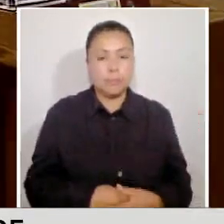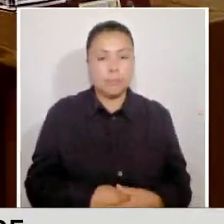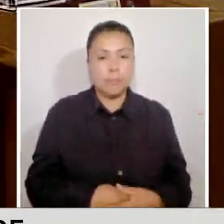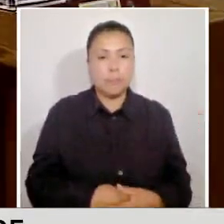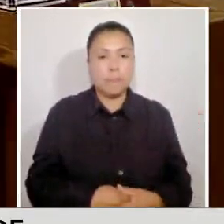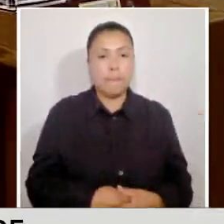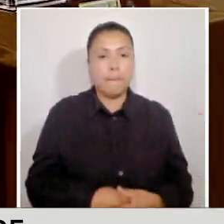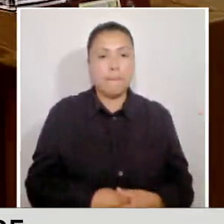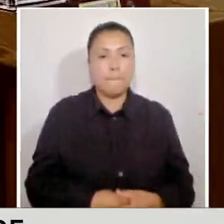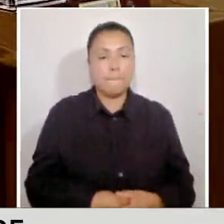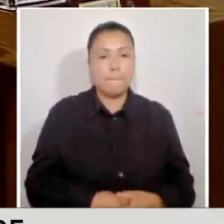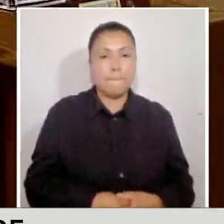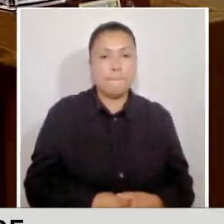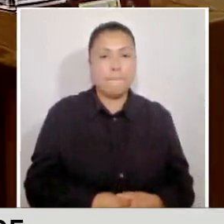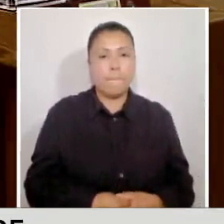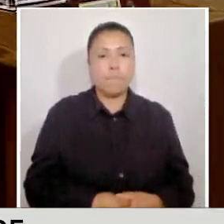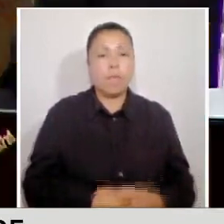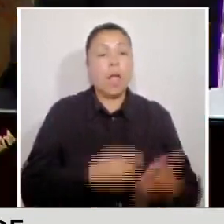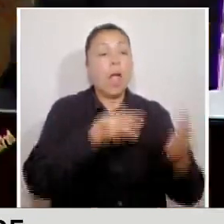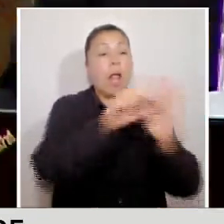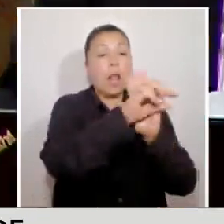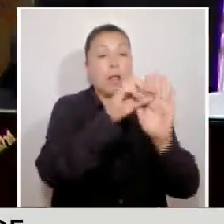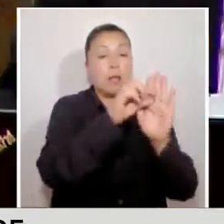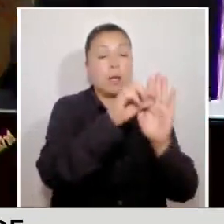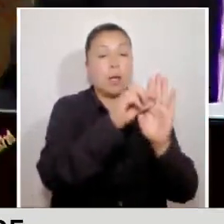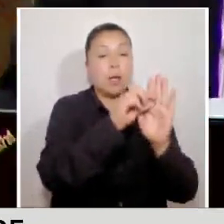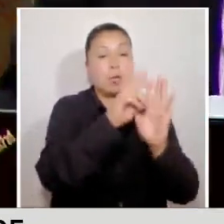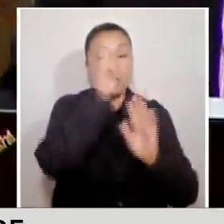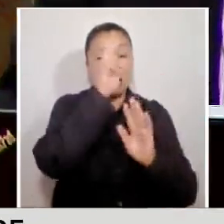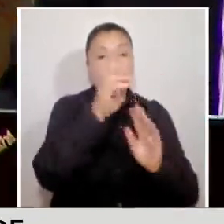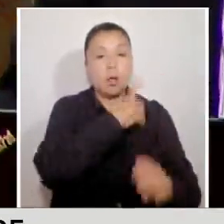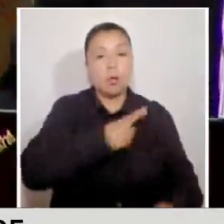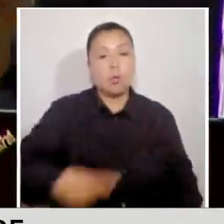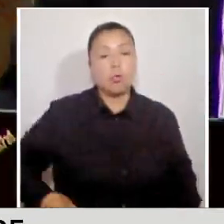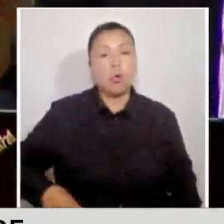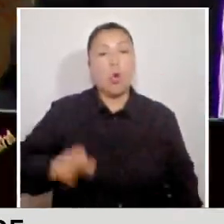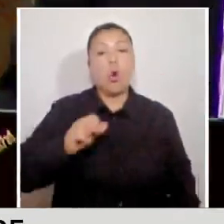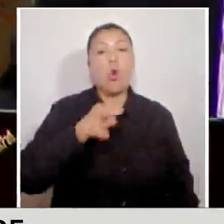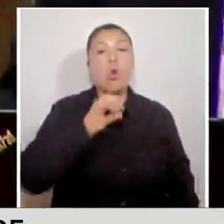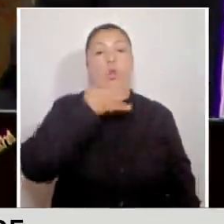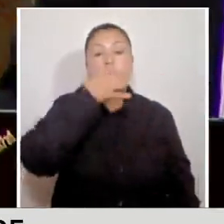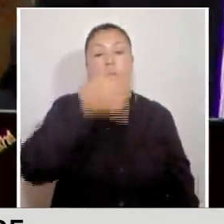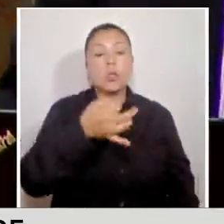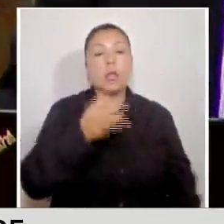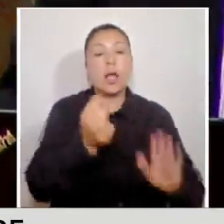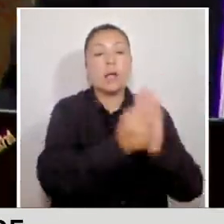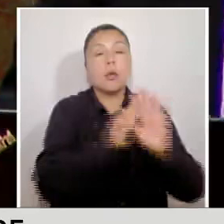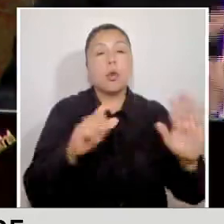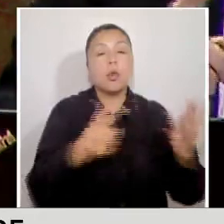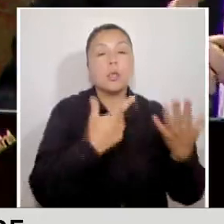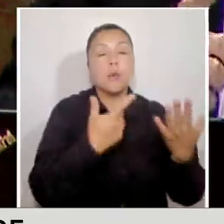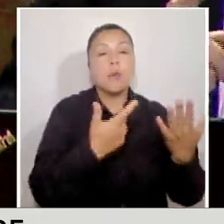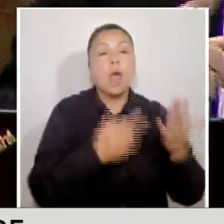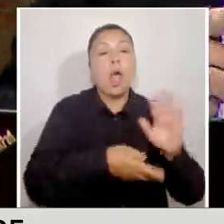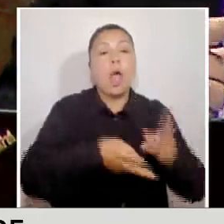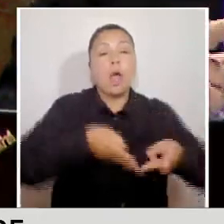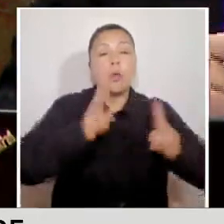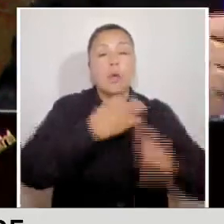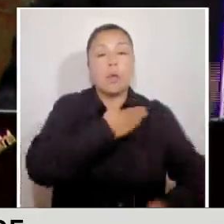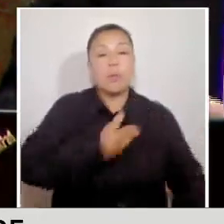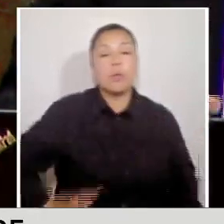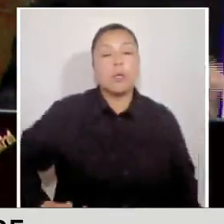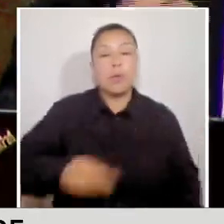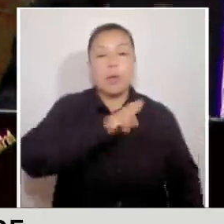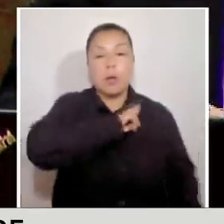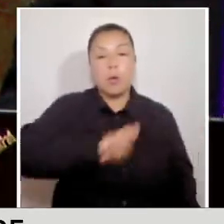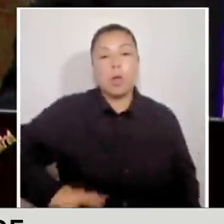prosecretario la indicación del honorable diputado lon dice lo siguiente artículo séptimo autorízase al presidente de la república a